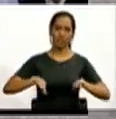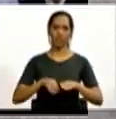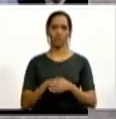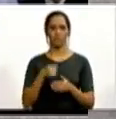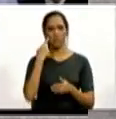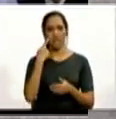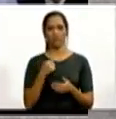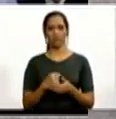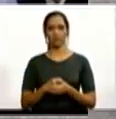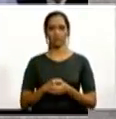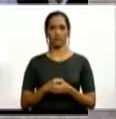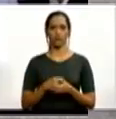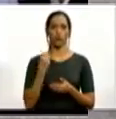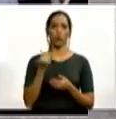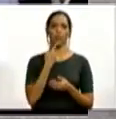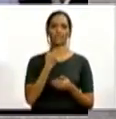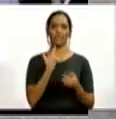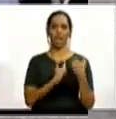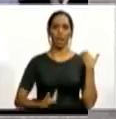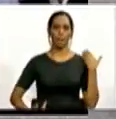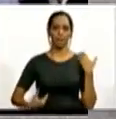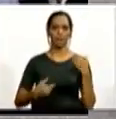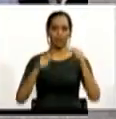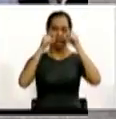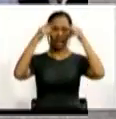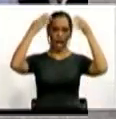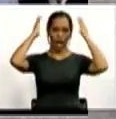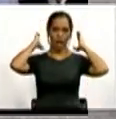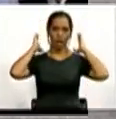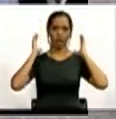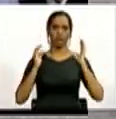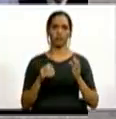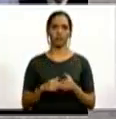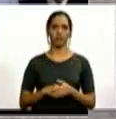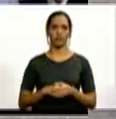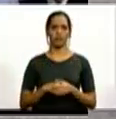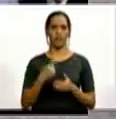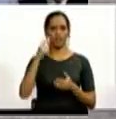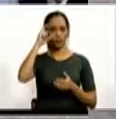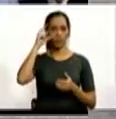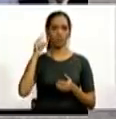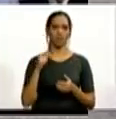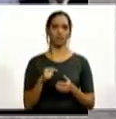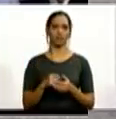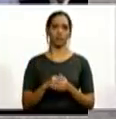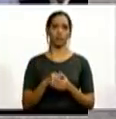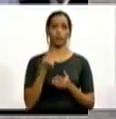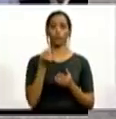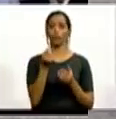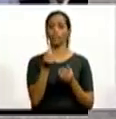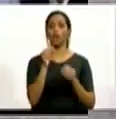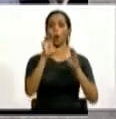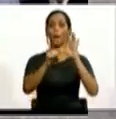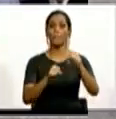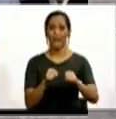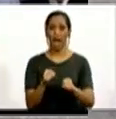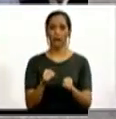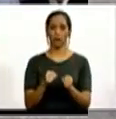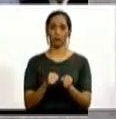Miren, como decía el presidente Henry Ramos hace unos días, ustedes compraron lo que encontraron,